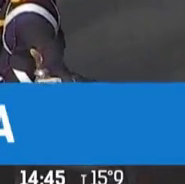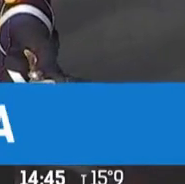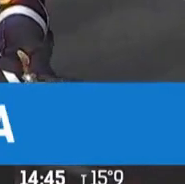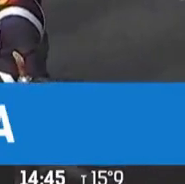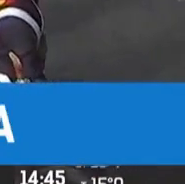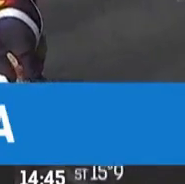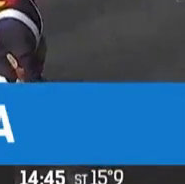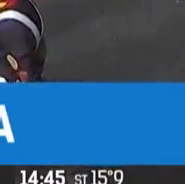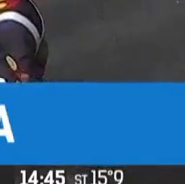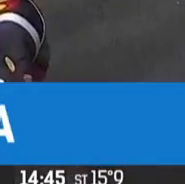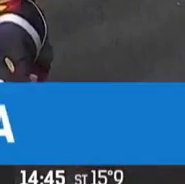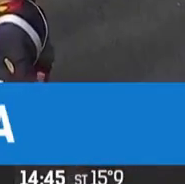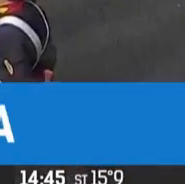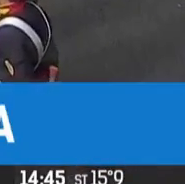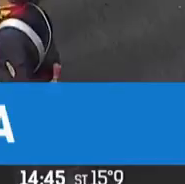nada más